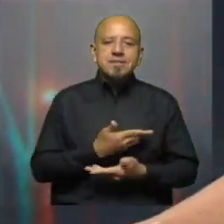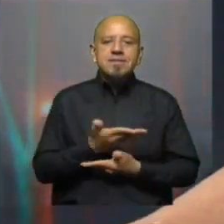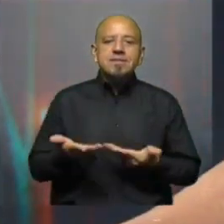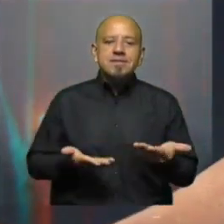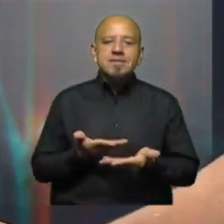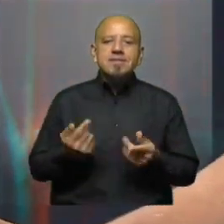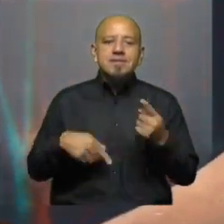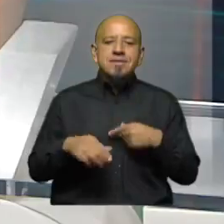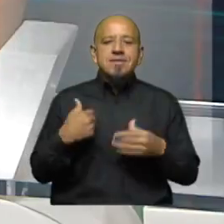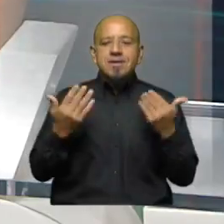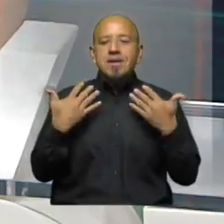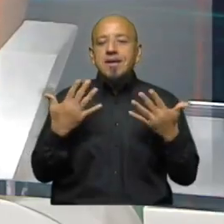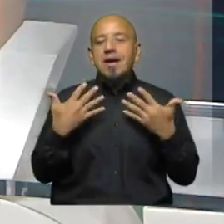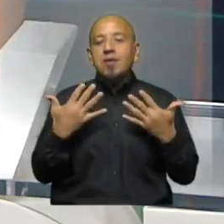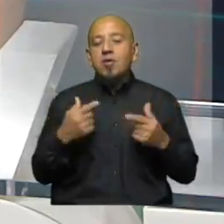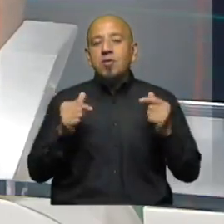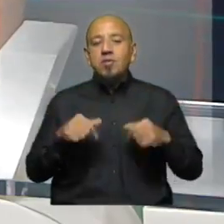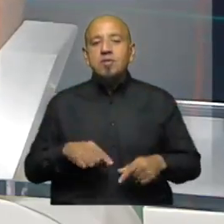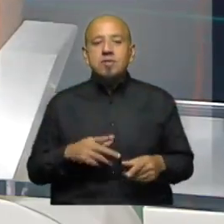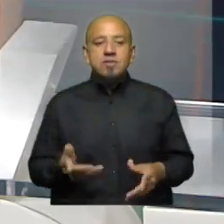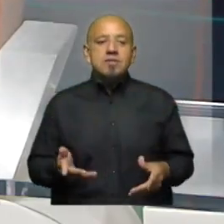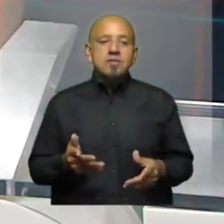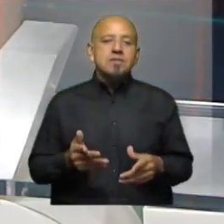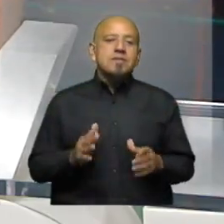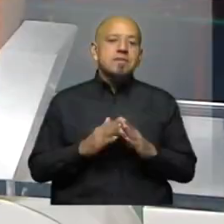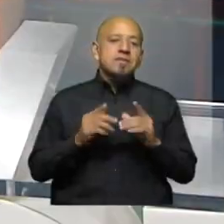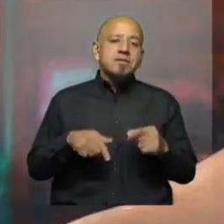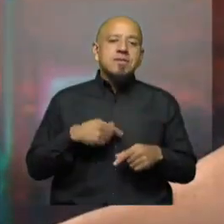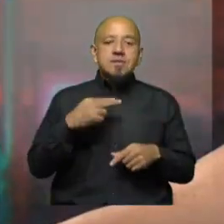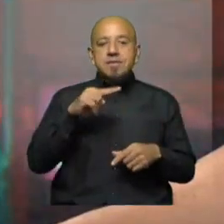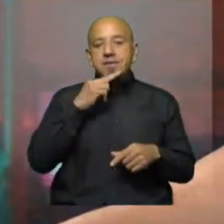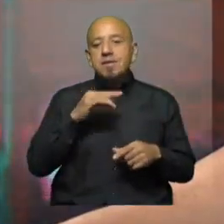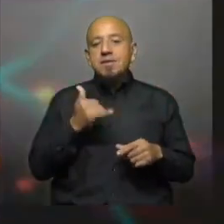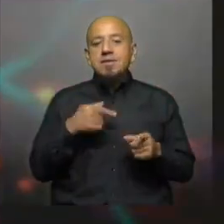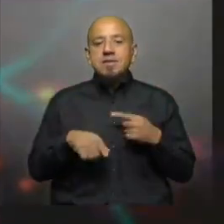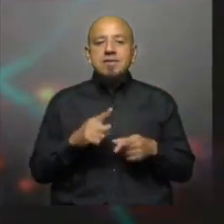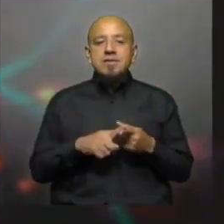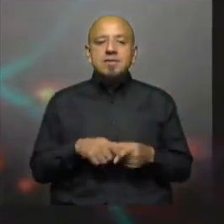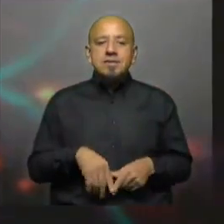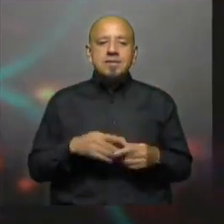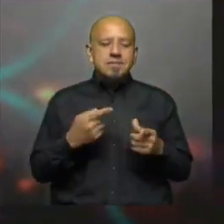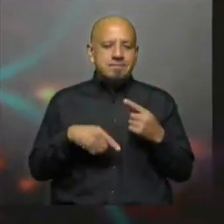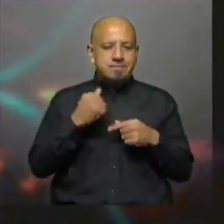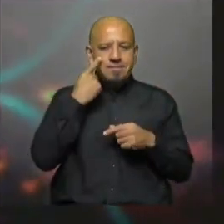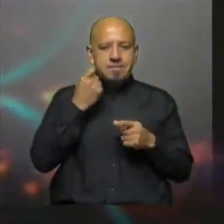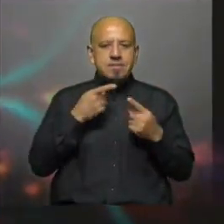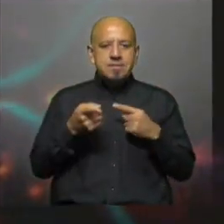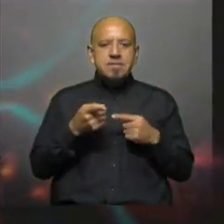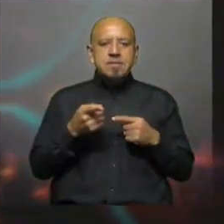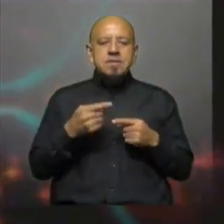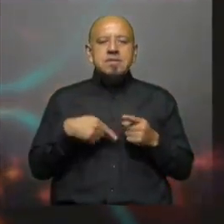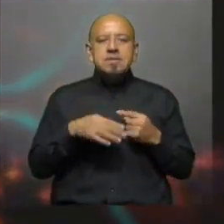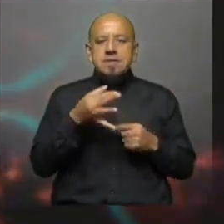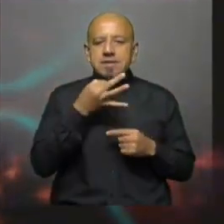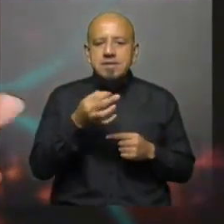con el calor que pasamos todos hoy. Por favor, no sé, este viernes que ya venga. Ya olfateaste. Oh. Se viene el fin de semana y